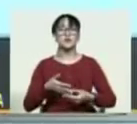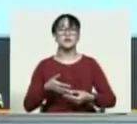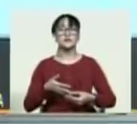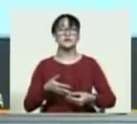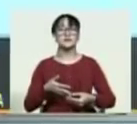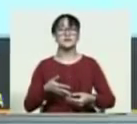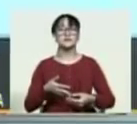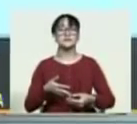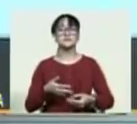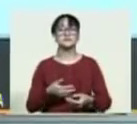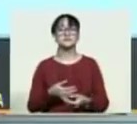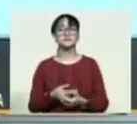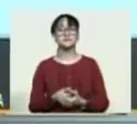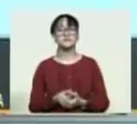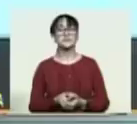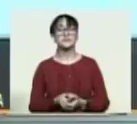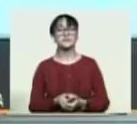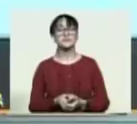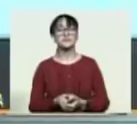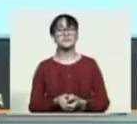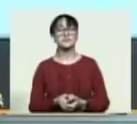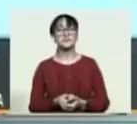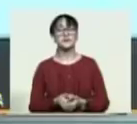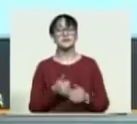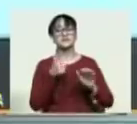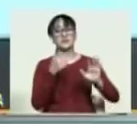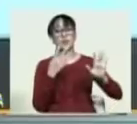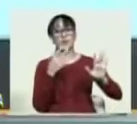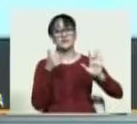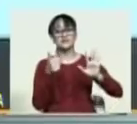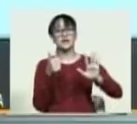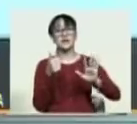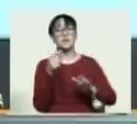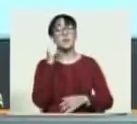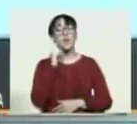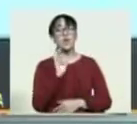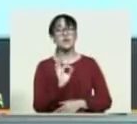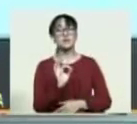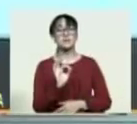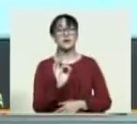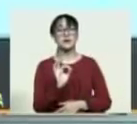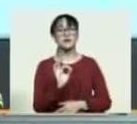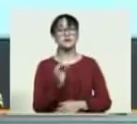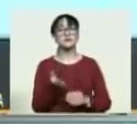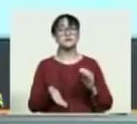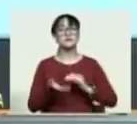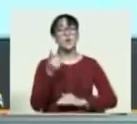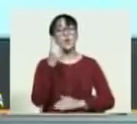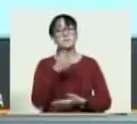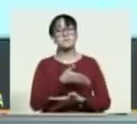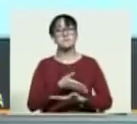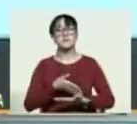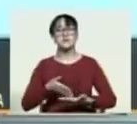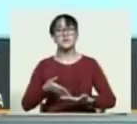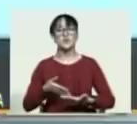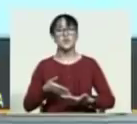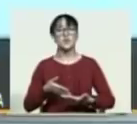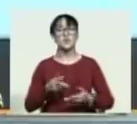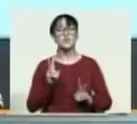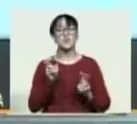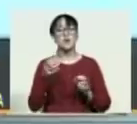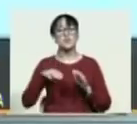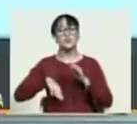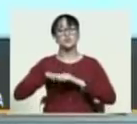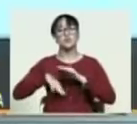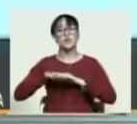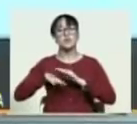392.646 bolívares a 1 millón de bolívares el nuevo